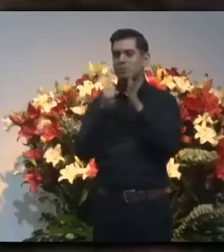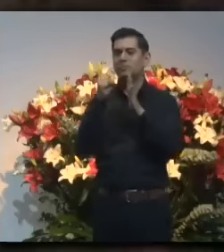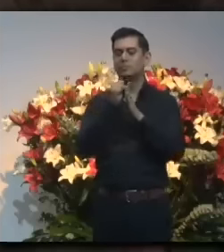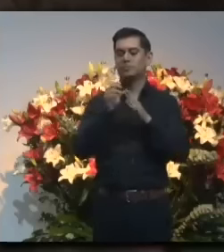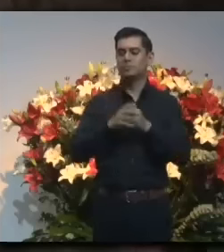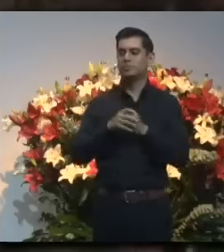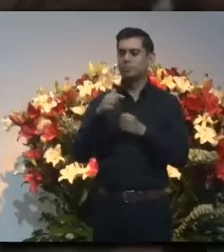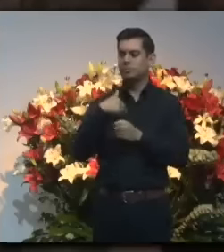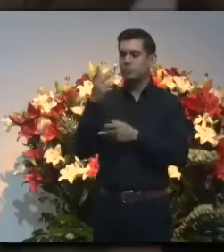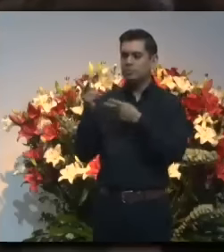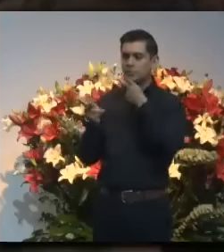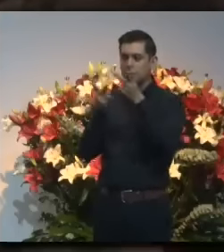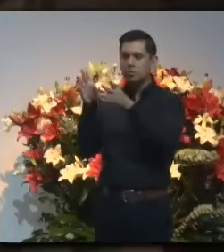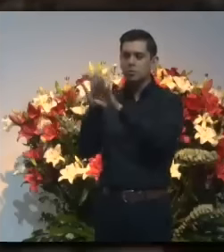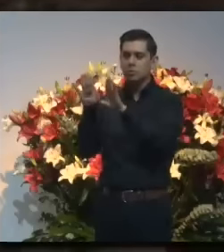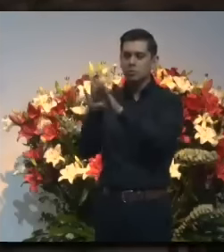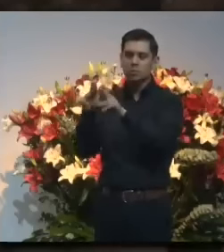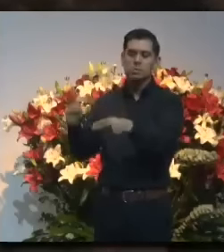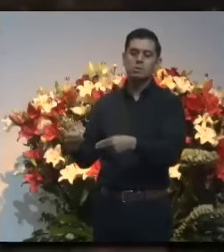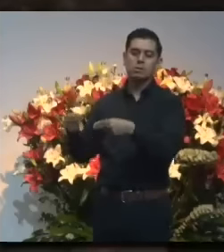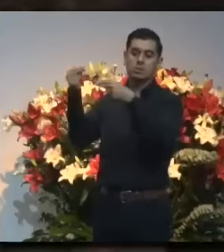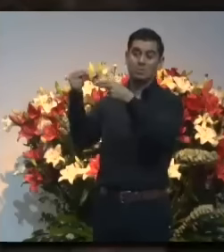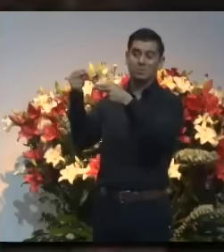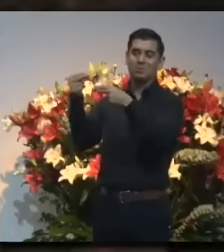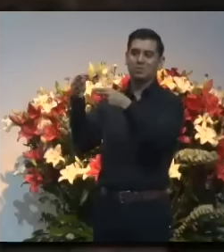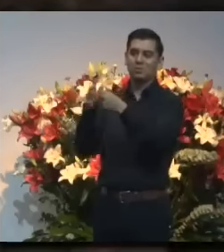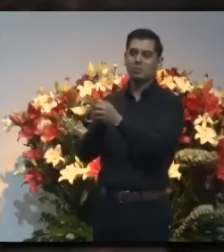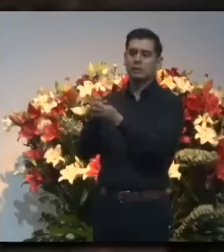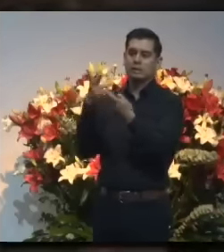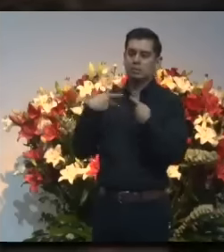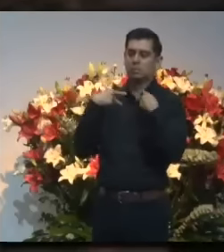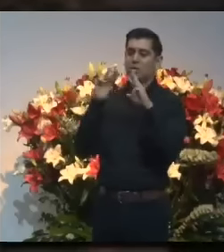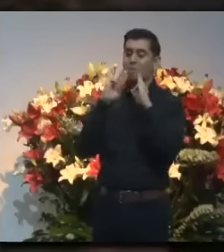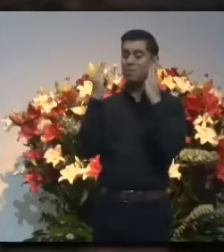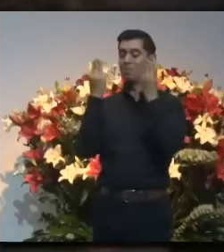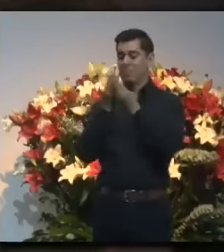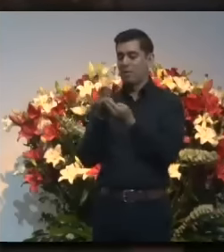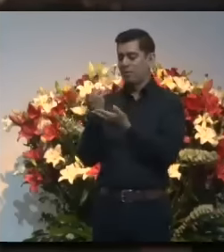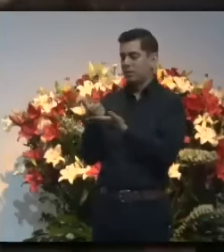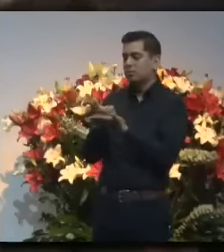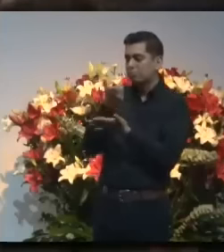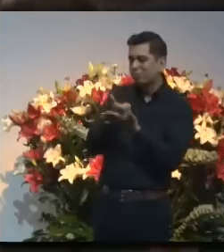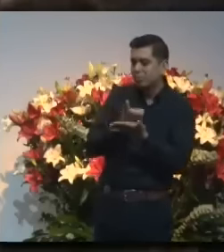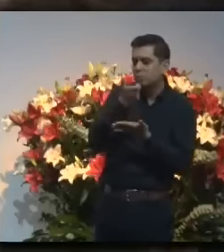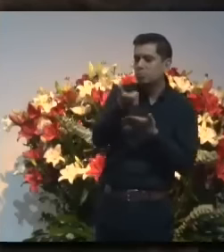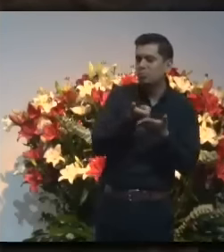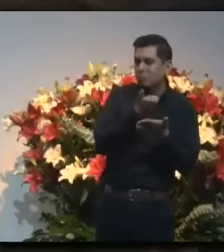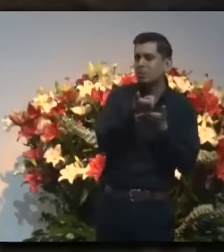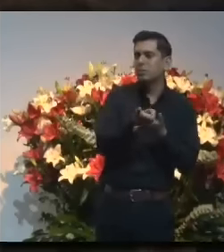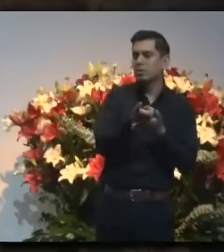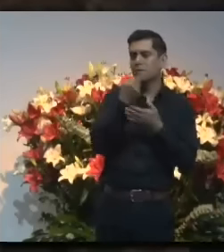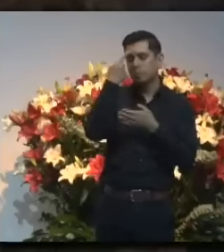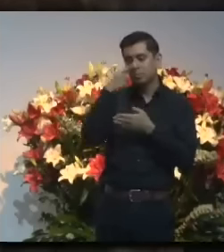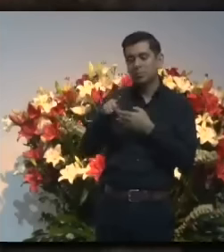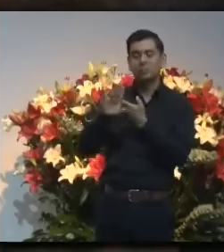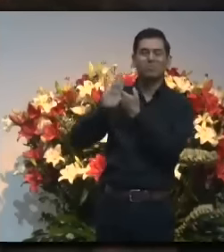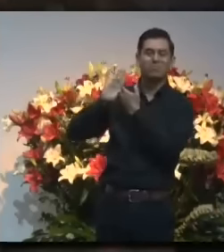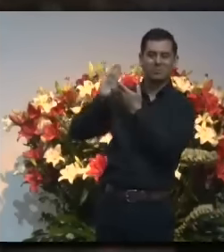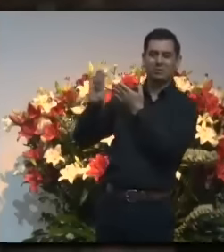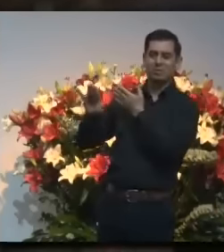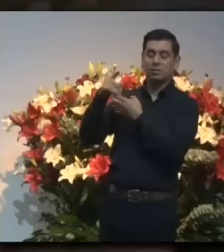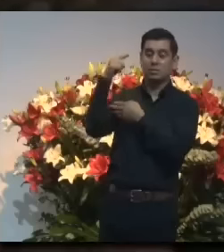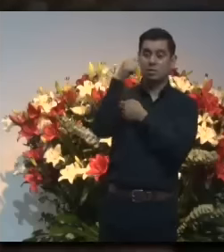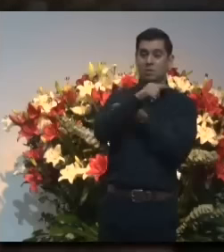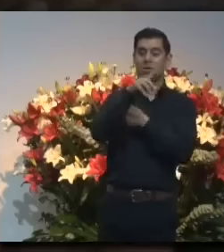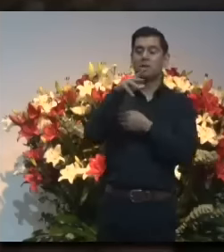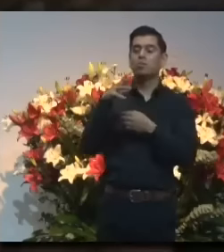con negocios propios del cobro de derecho de piso y de la extorsión por parte de las organizaciones delictivas para evitar lo que sucedió en Tezcapilla, Estado